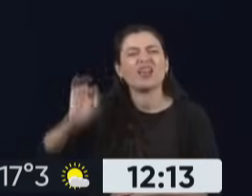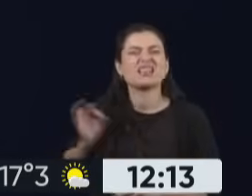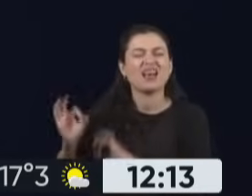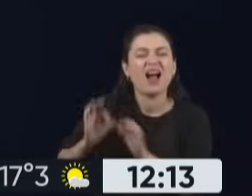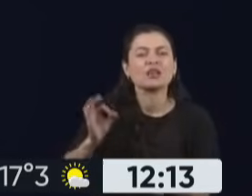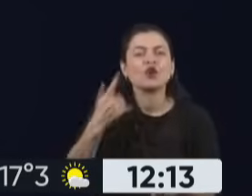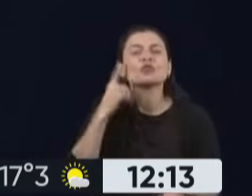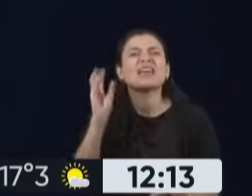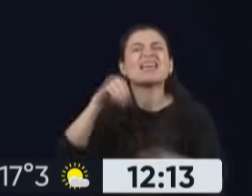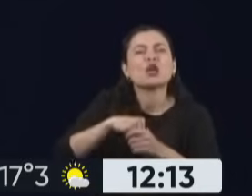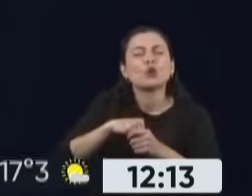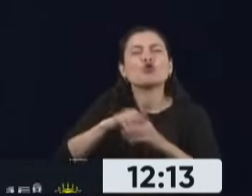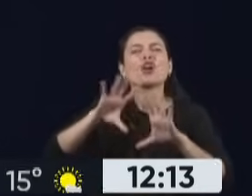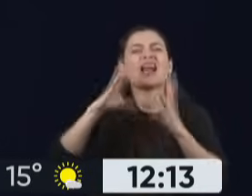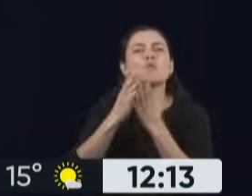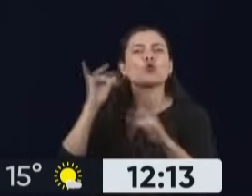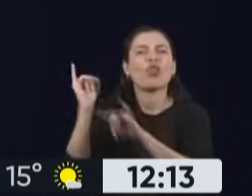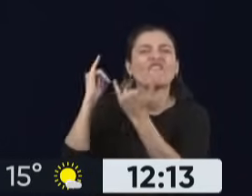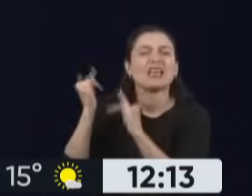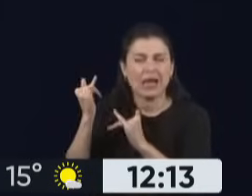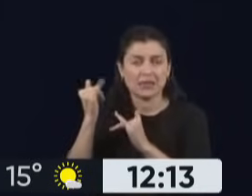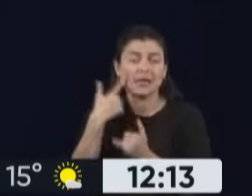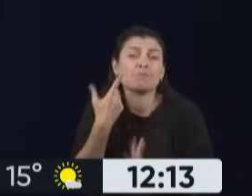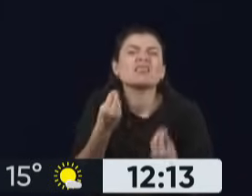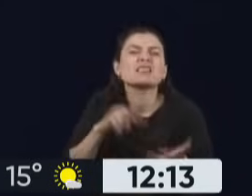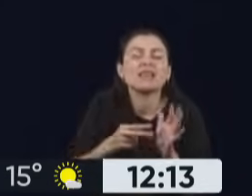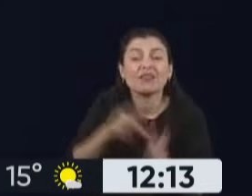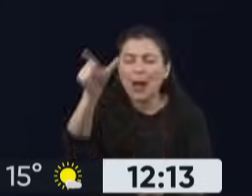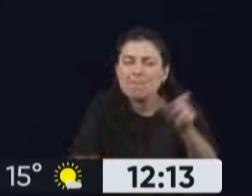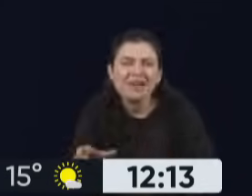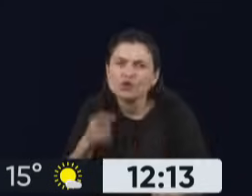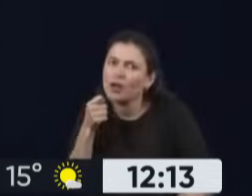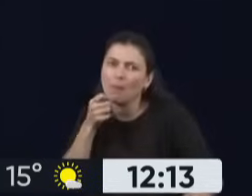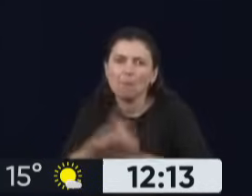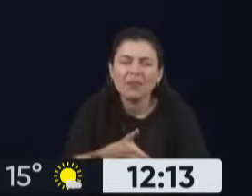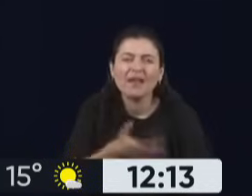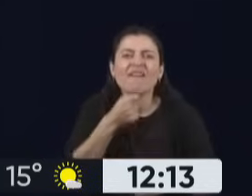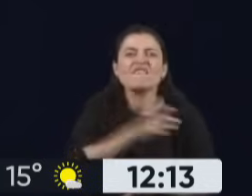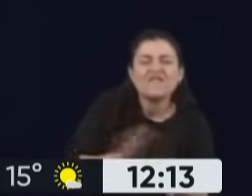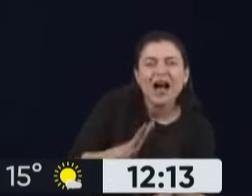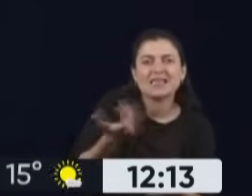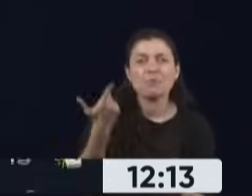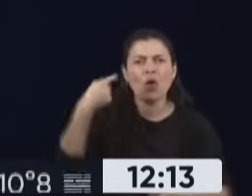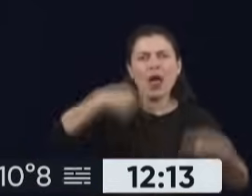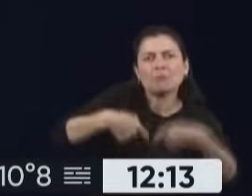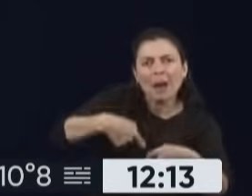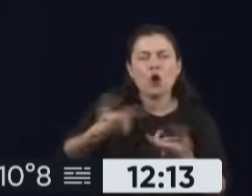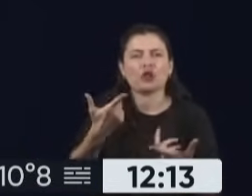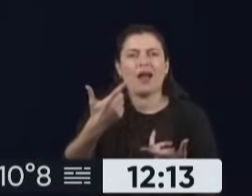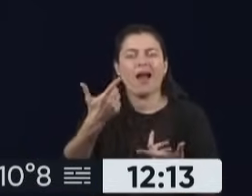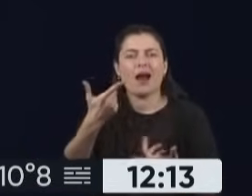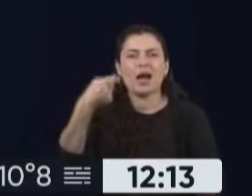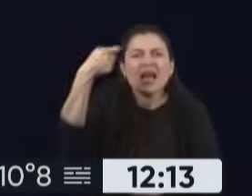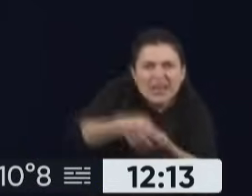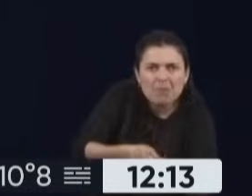la inclusión financiera, lograr que la gente tenga acceso a cuentas bancarias y a participar en el sistema financiero, que eso después